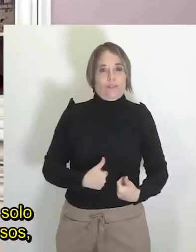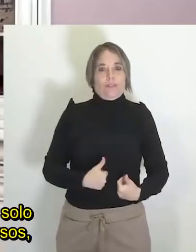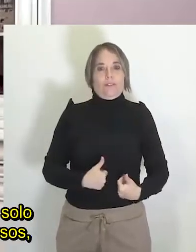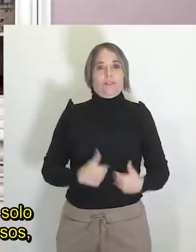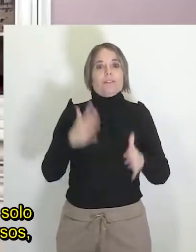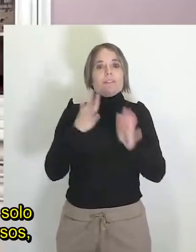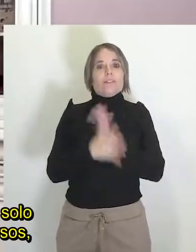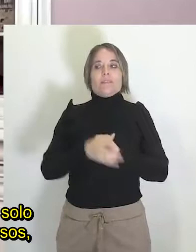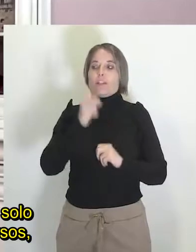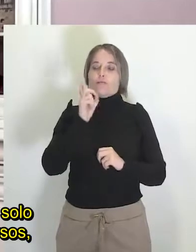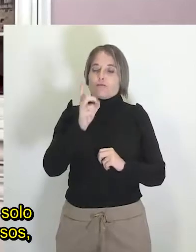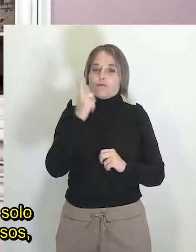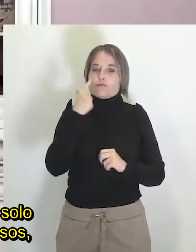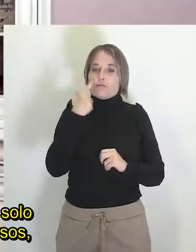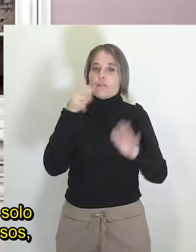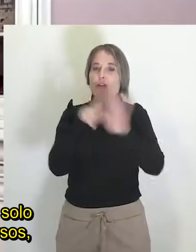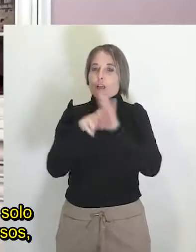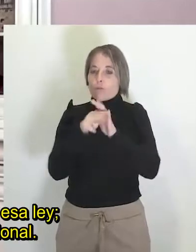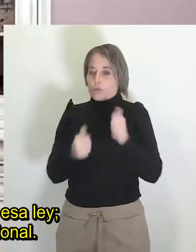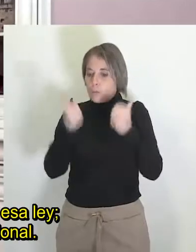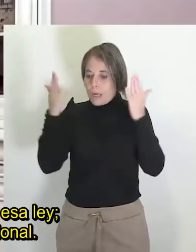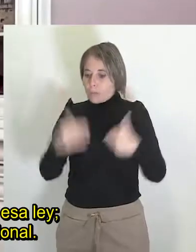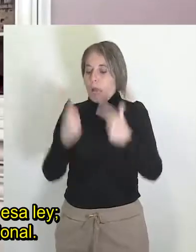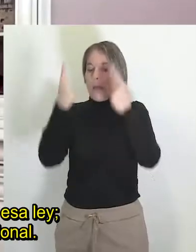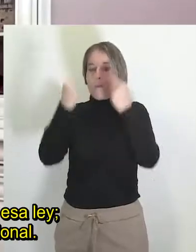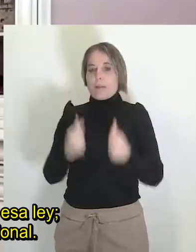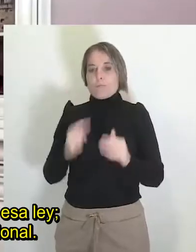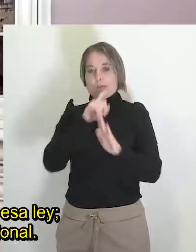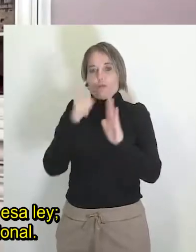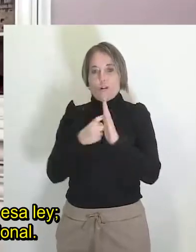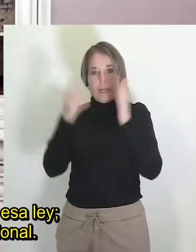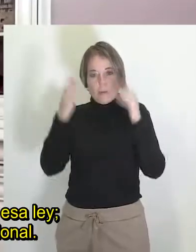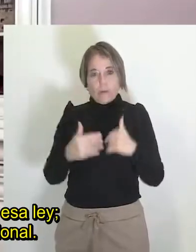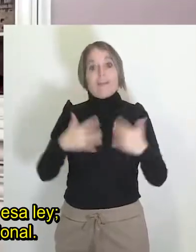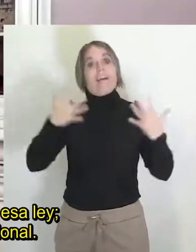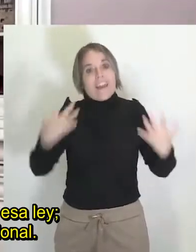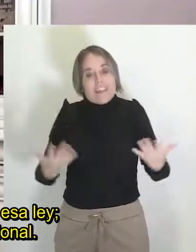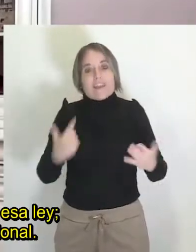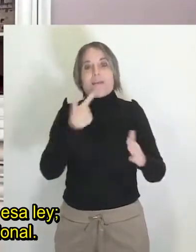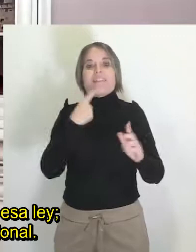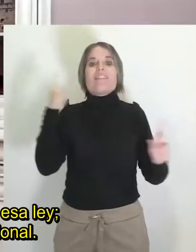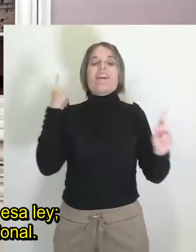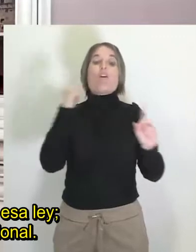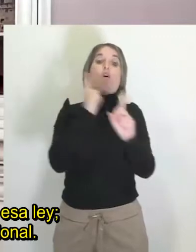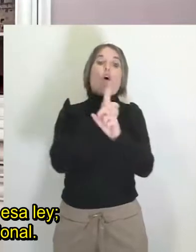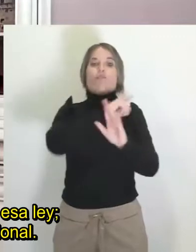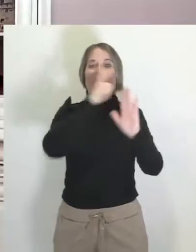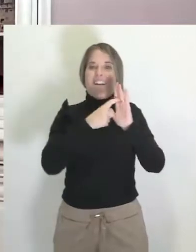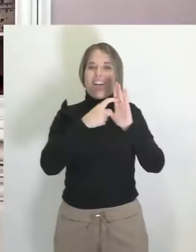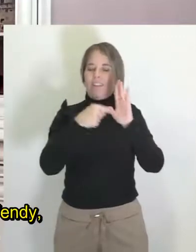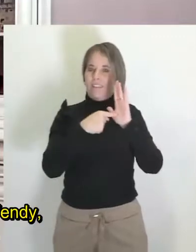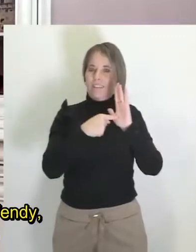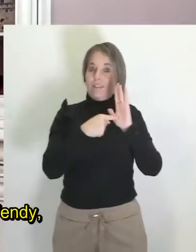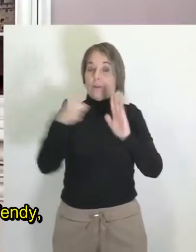caso hablamos ya no solamente de que no se le den más recursos, de que no haya presupuesto para esa ley, sino que se declara inconstitucional.